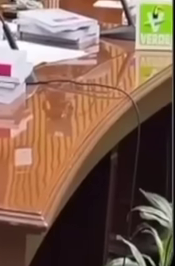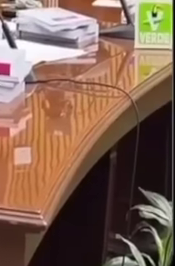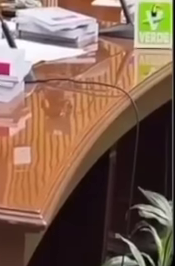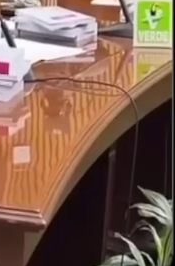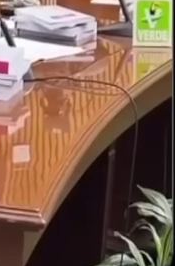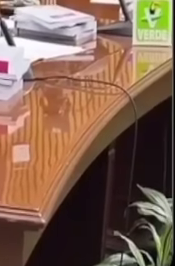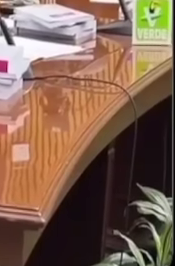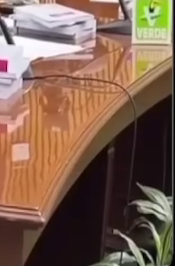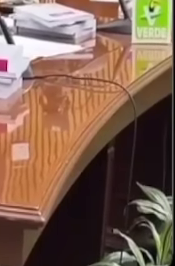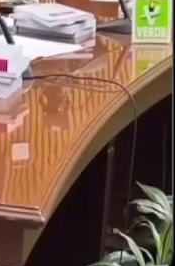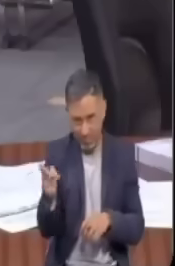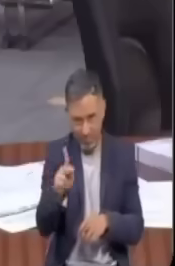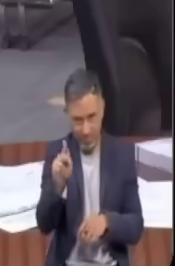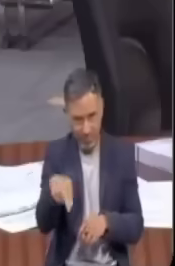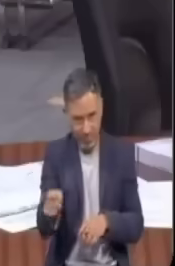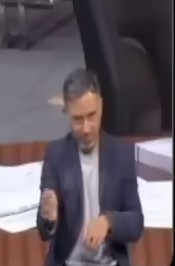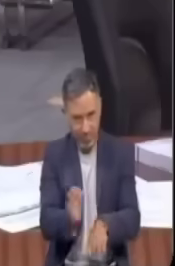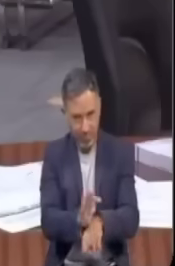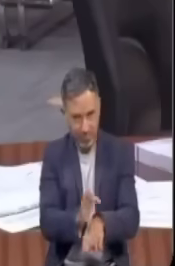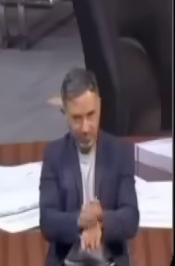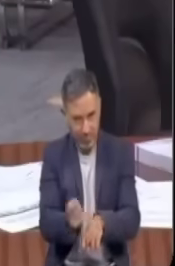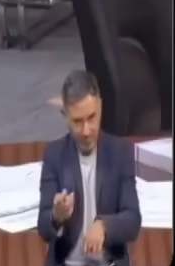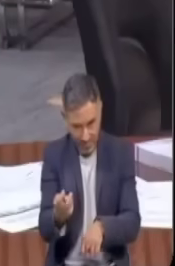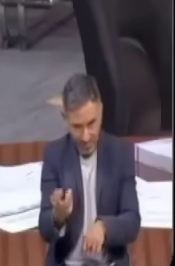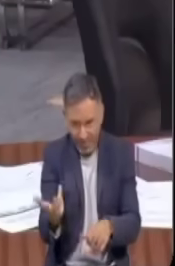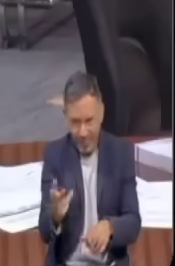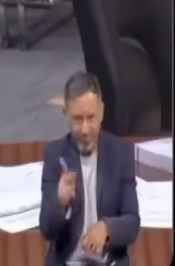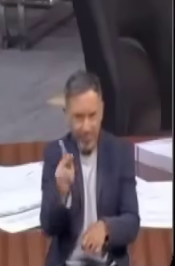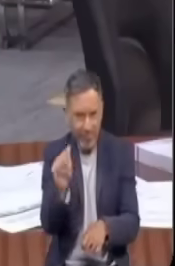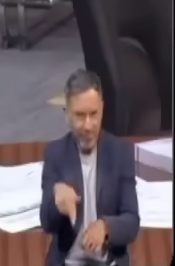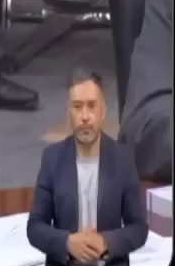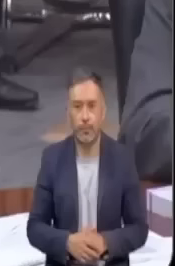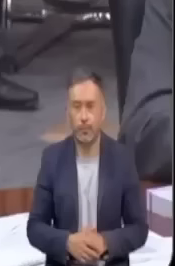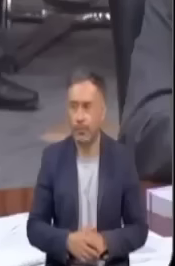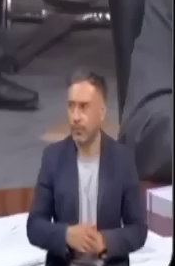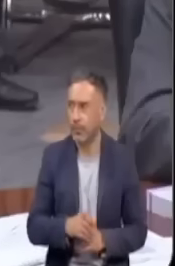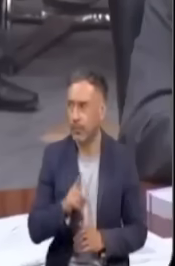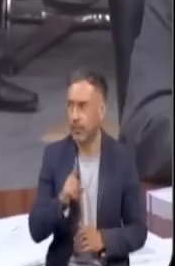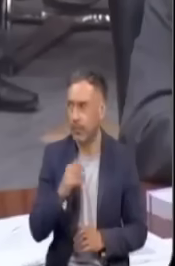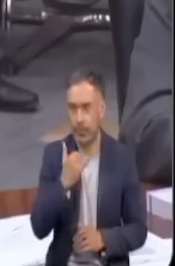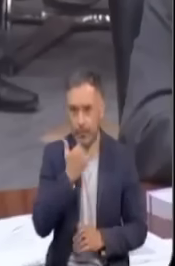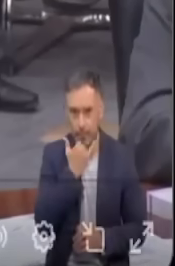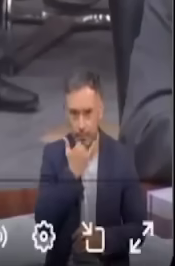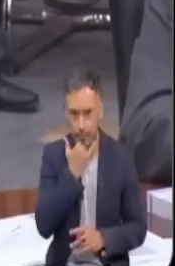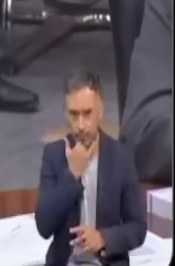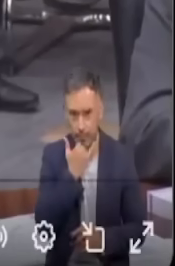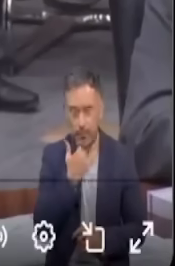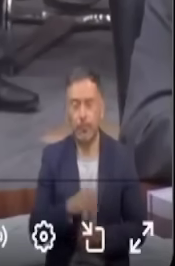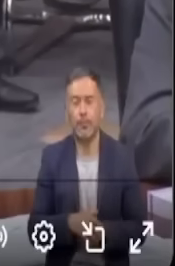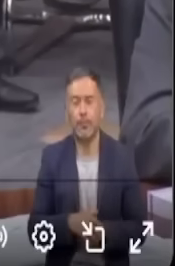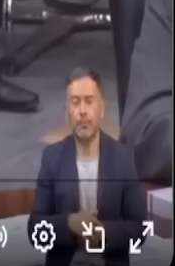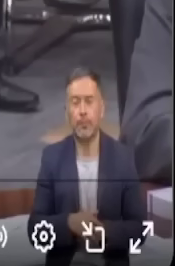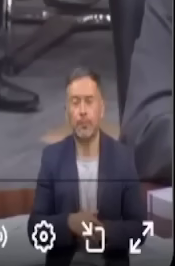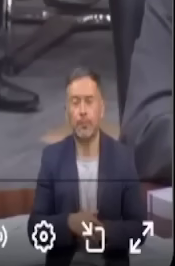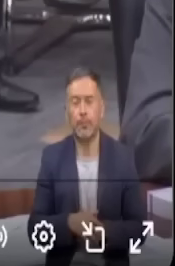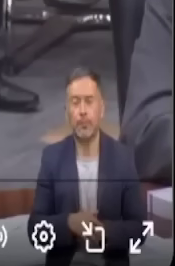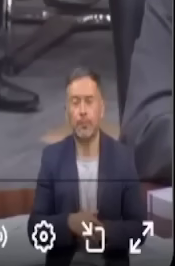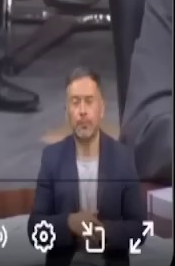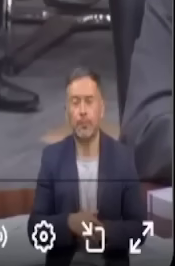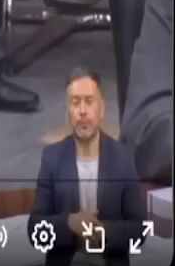¿Así o más panista? ¿Así o más panista? Es de mucha sorpresa la actitud del...